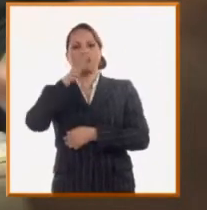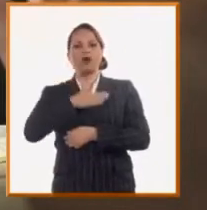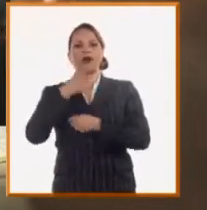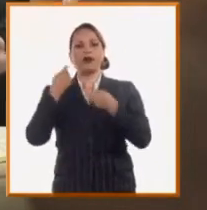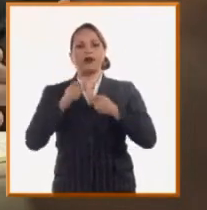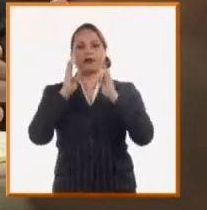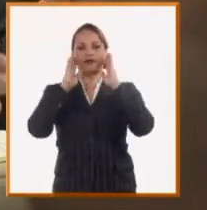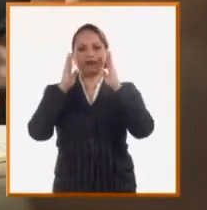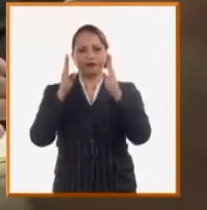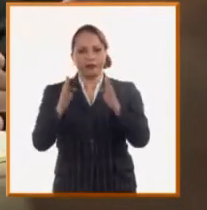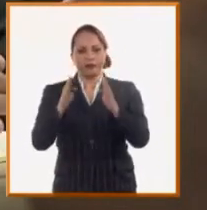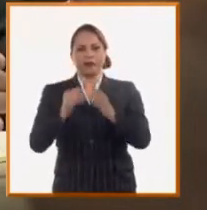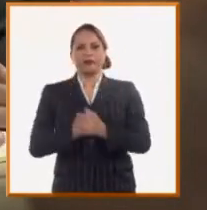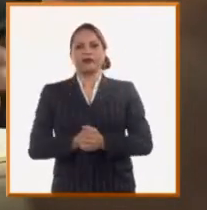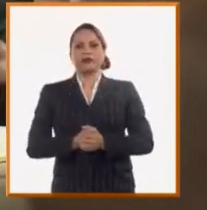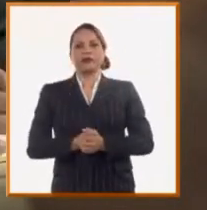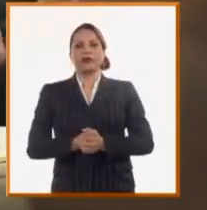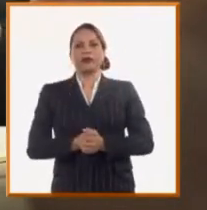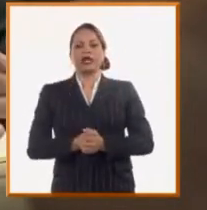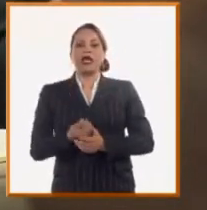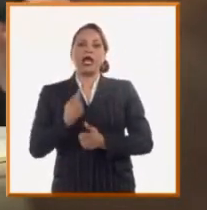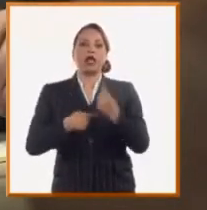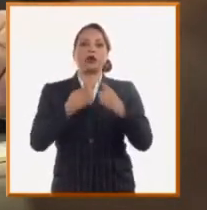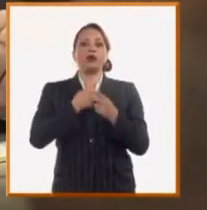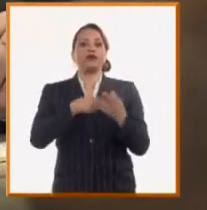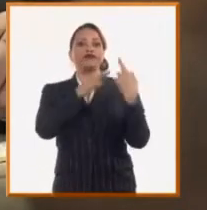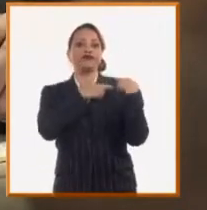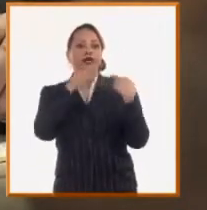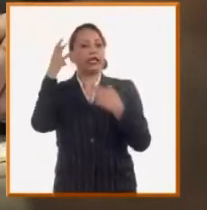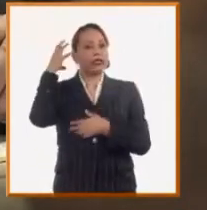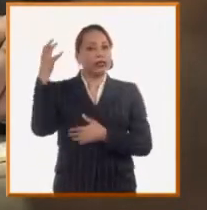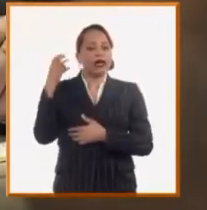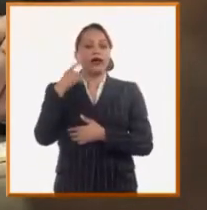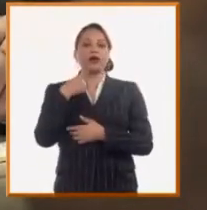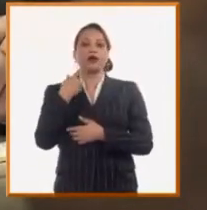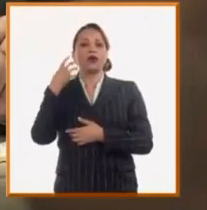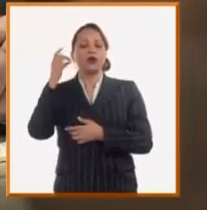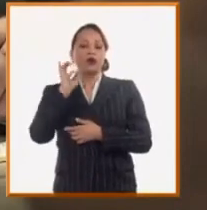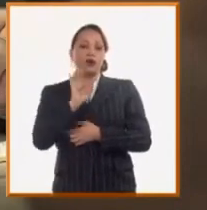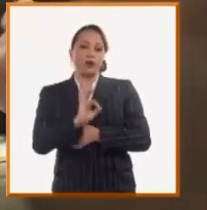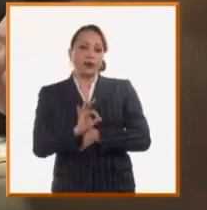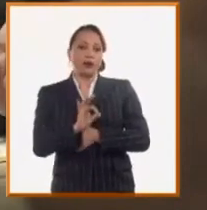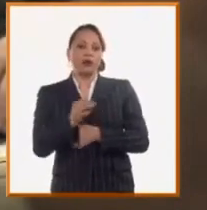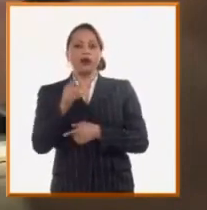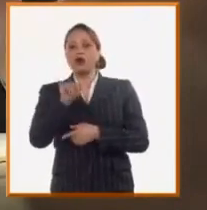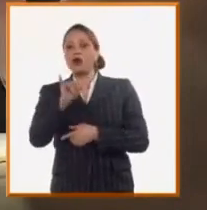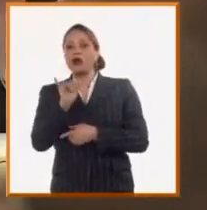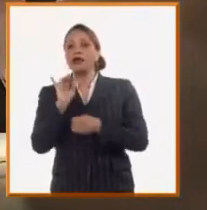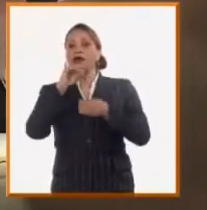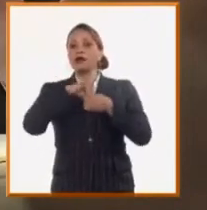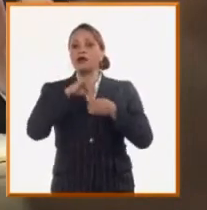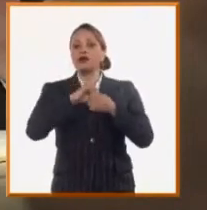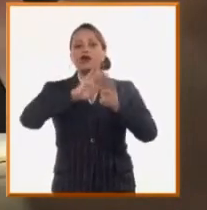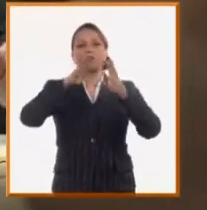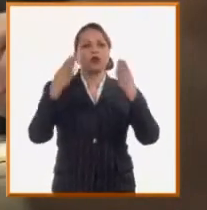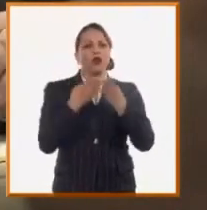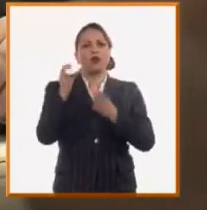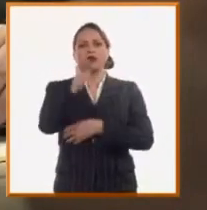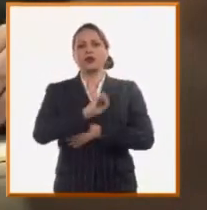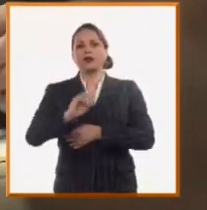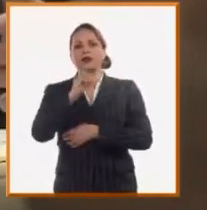país, tanto las que tienen unas responsabilidades del Estado, desde el gobierno, como incluso también todas las